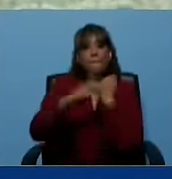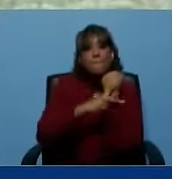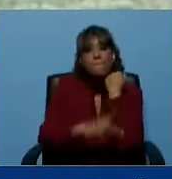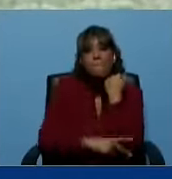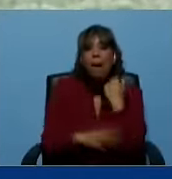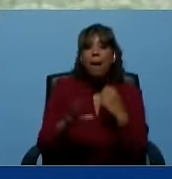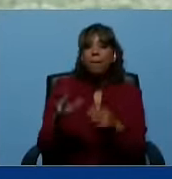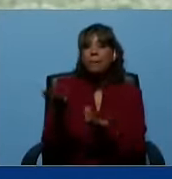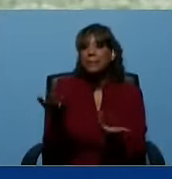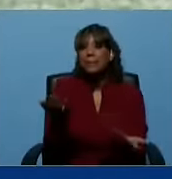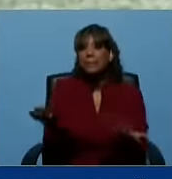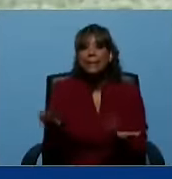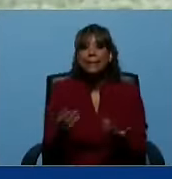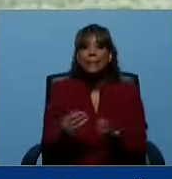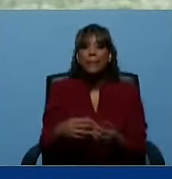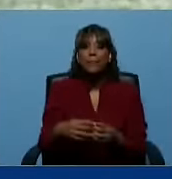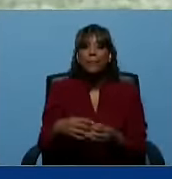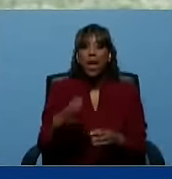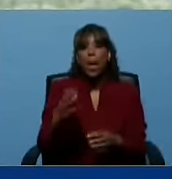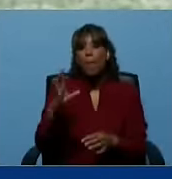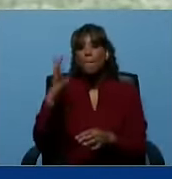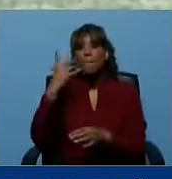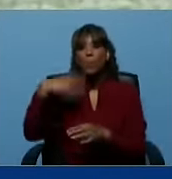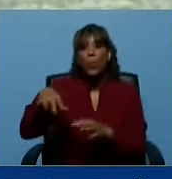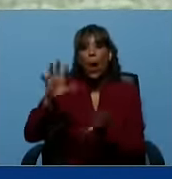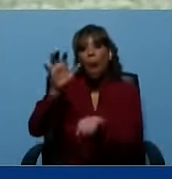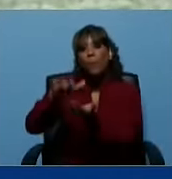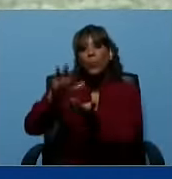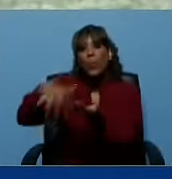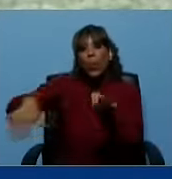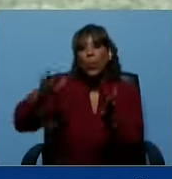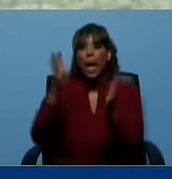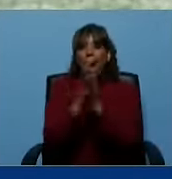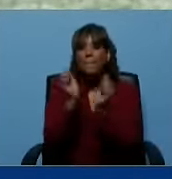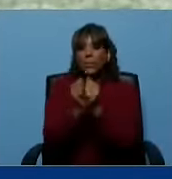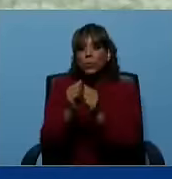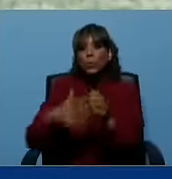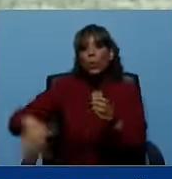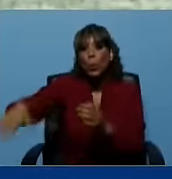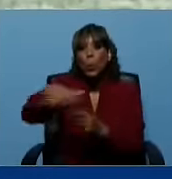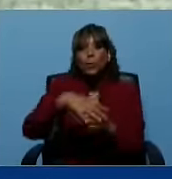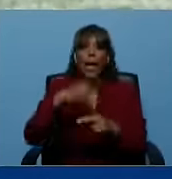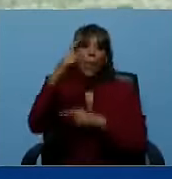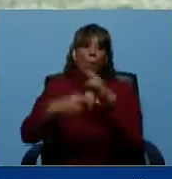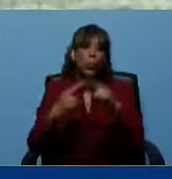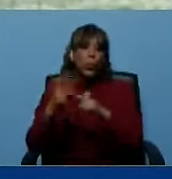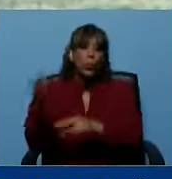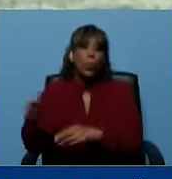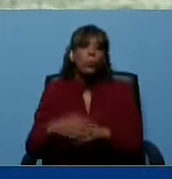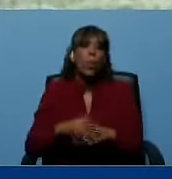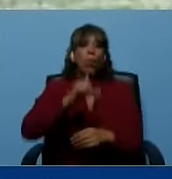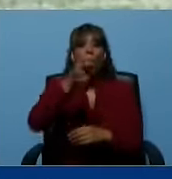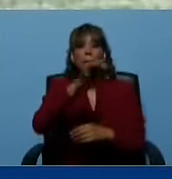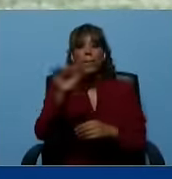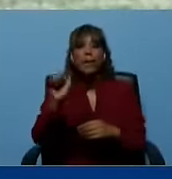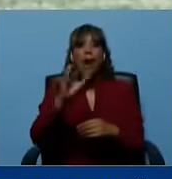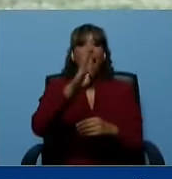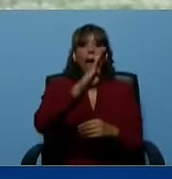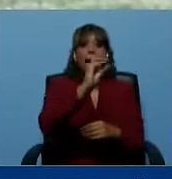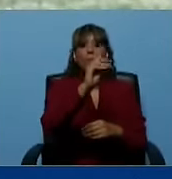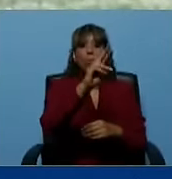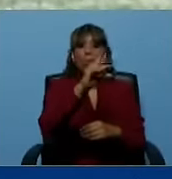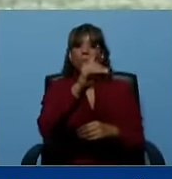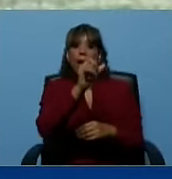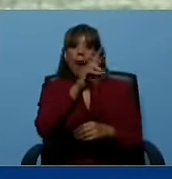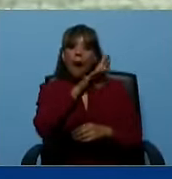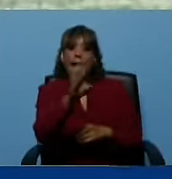en Puerto La Cruz, Parque Andrés Eloy Blanco. El otro en la Redoma Aguaviva, Cabudare, mis vecinos